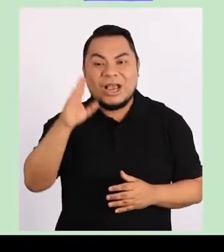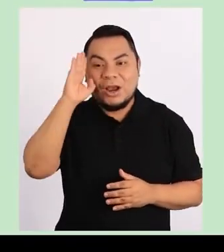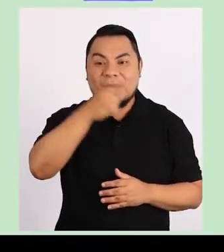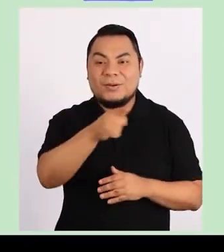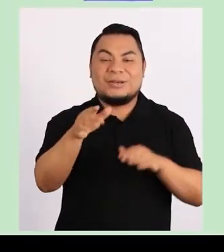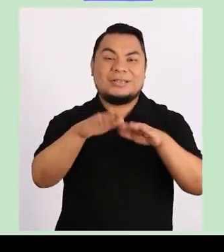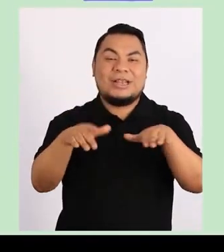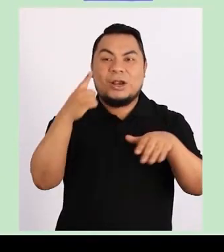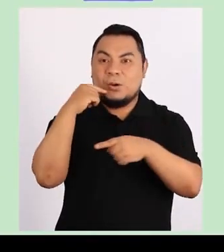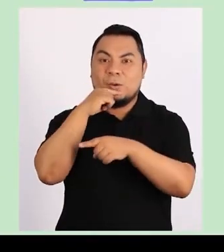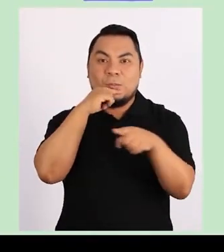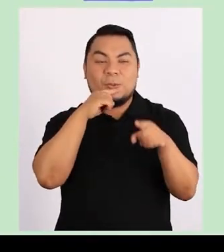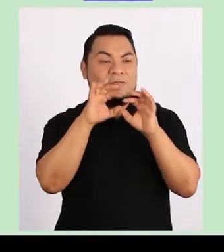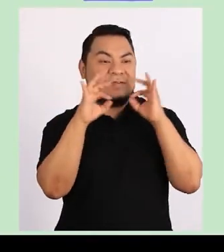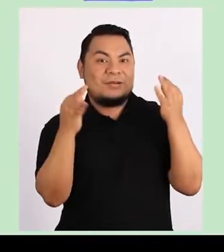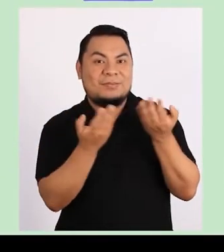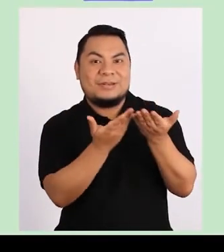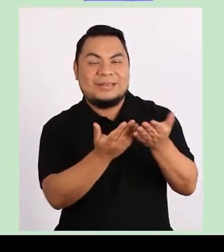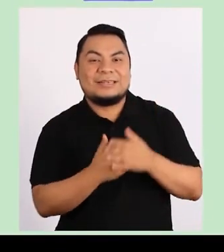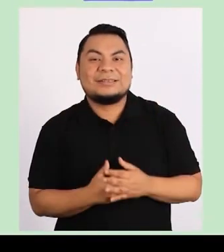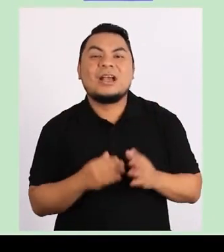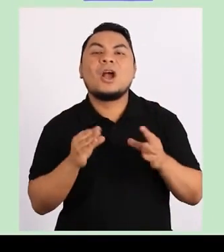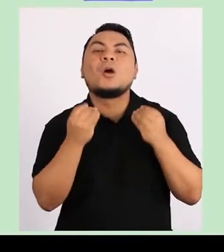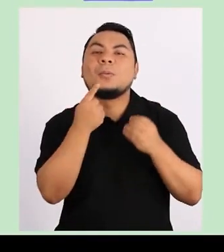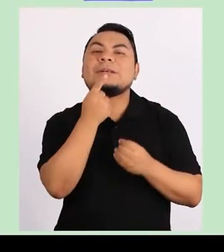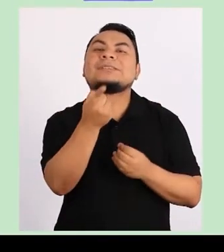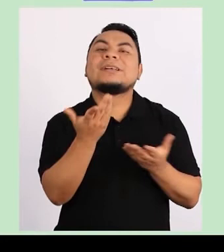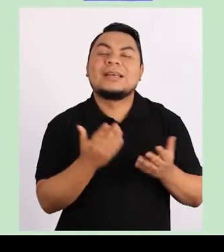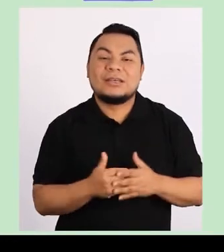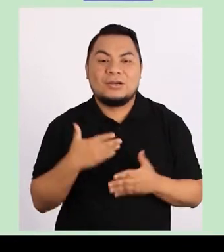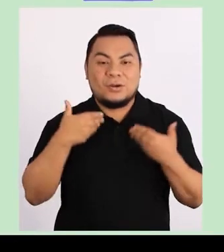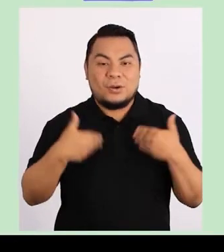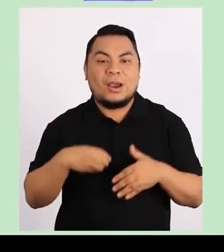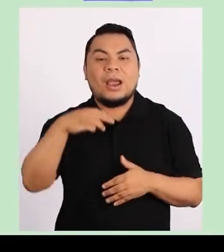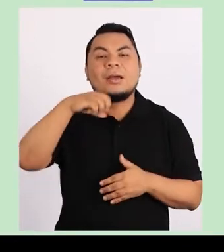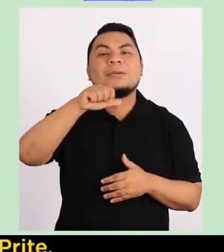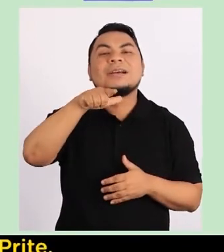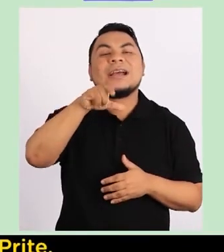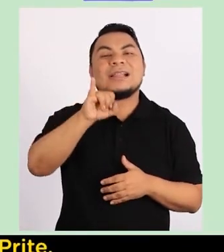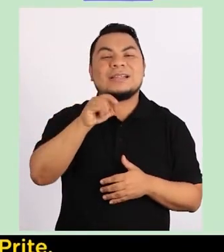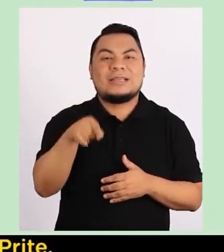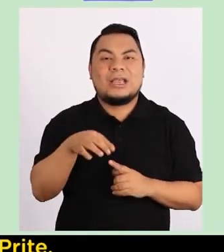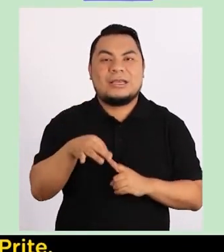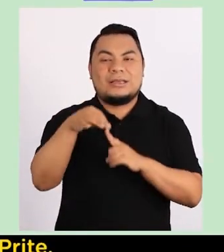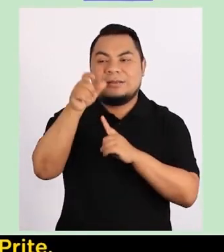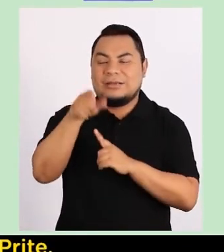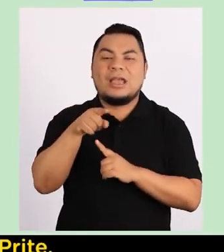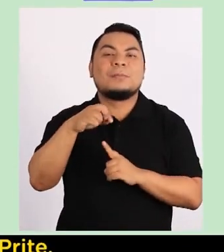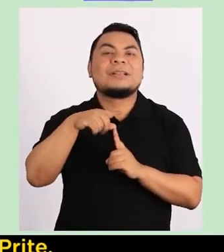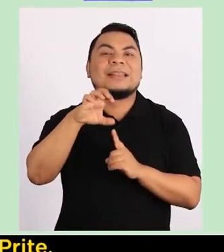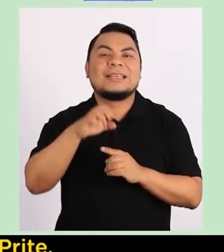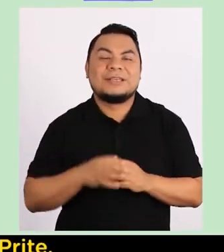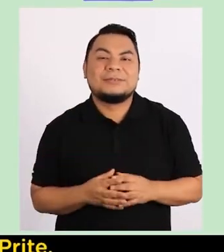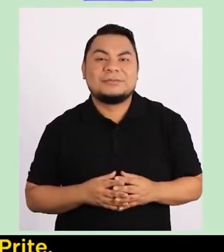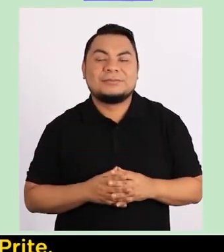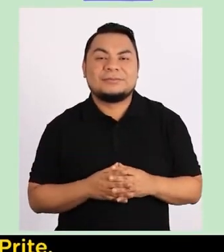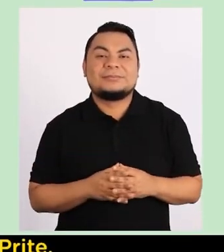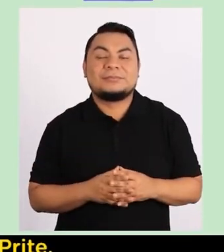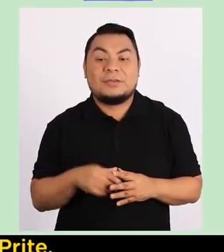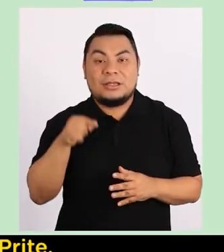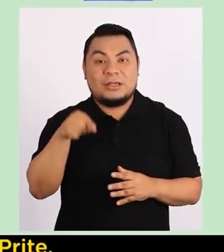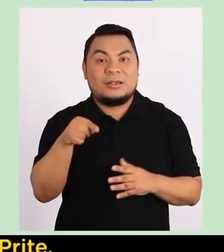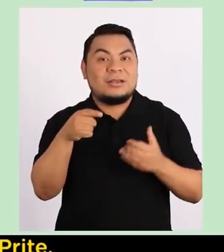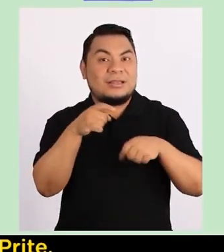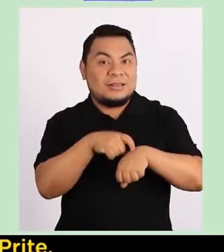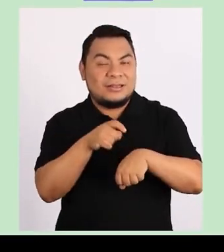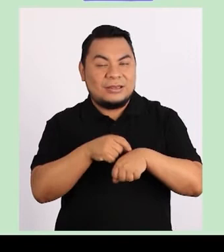Hola, Daniel. Hola, chicas, chicos, familias. ¿Cómo están? Soy Magaly Meléndez, especialista del